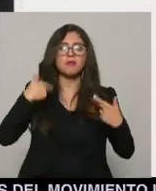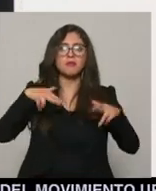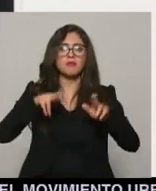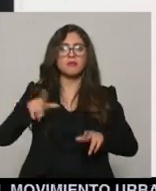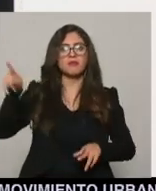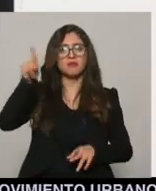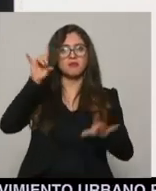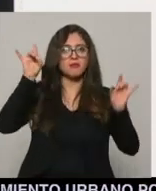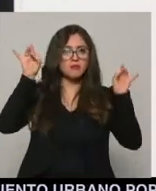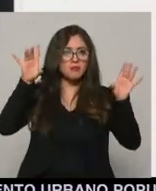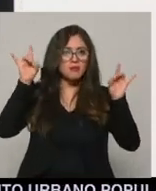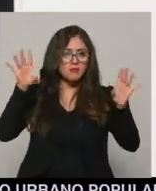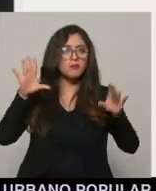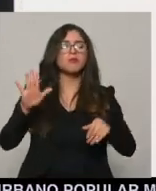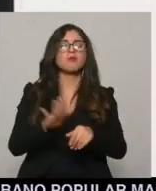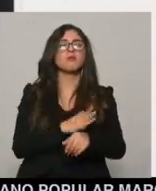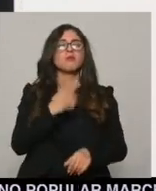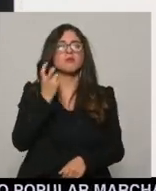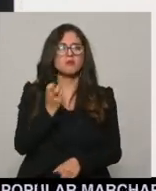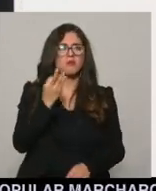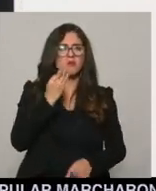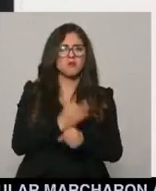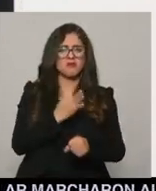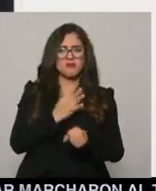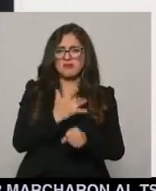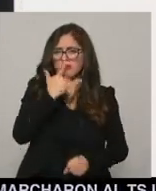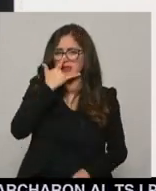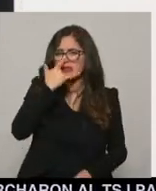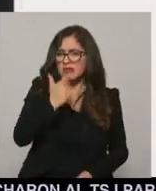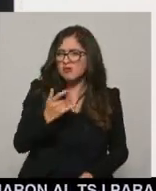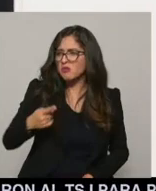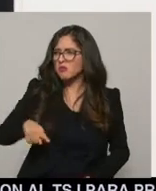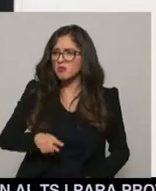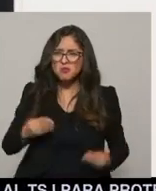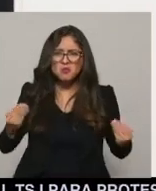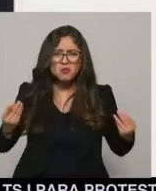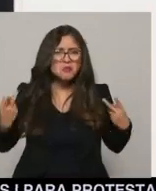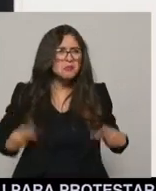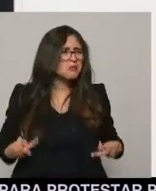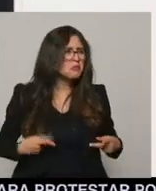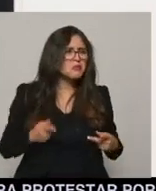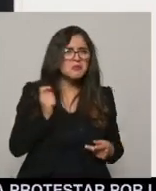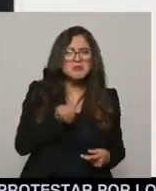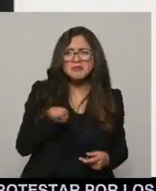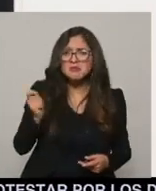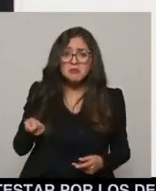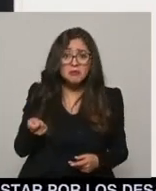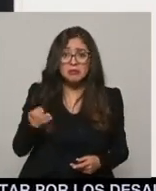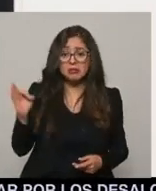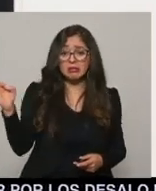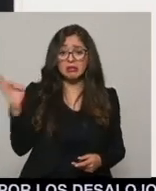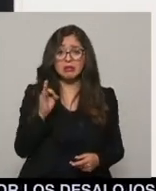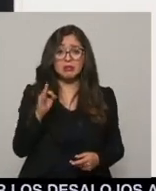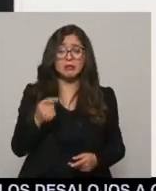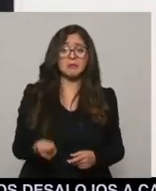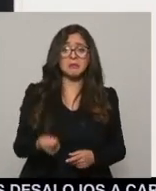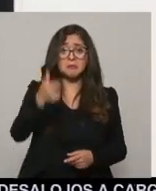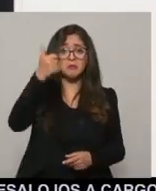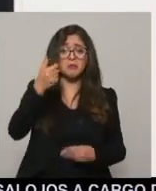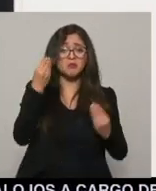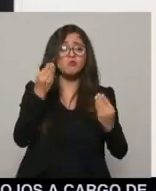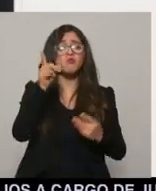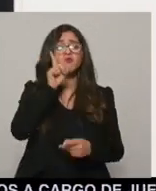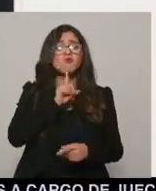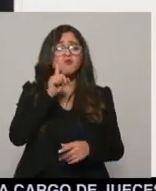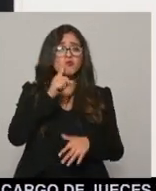nos pareció extraño que causara tanto revuelo. A lo mejor fue porque fue la primera vez que miles de mujeres se